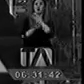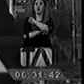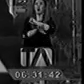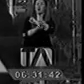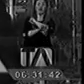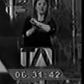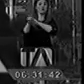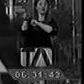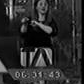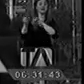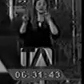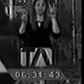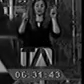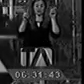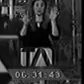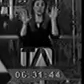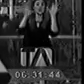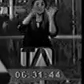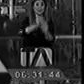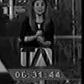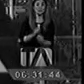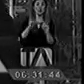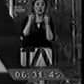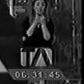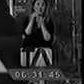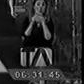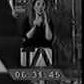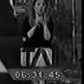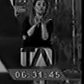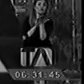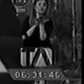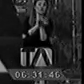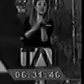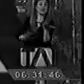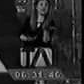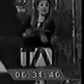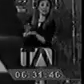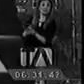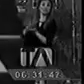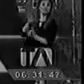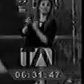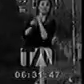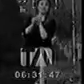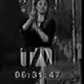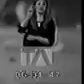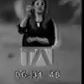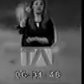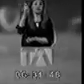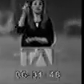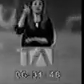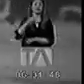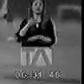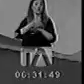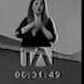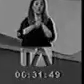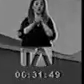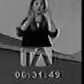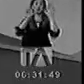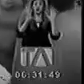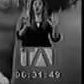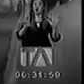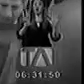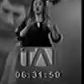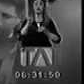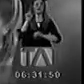30S, el supuesto intento de la oposición por sacarlo del poder en 2010. 8 años después, las hipótesis